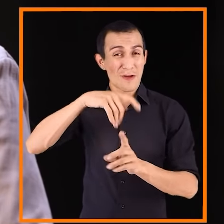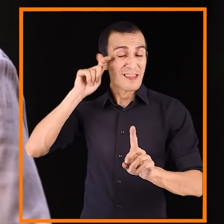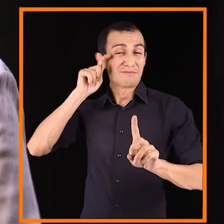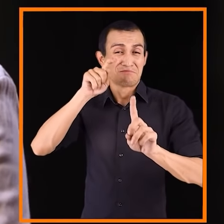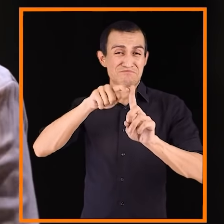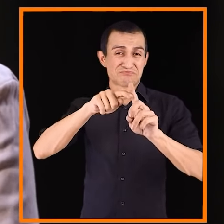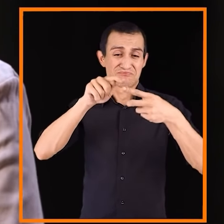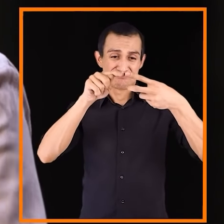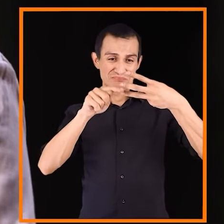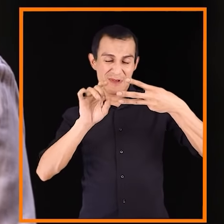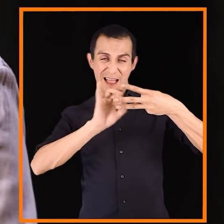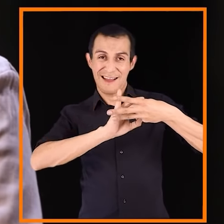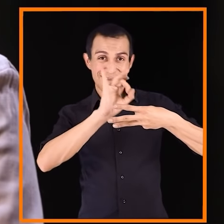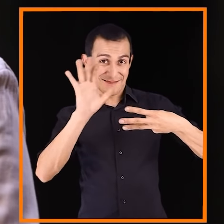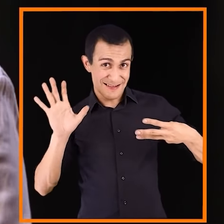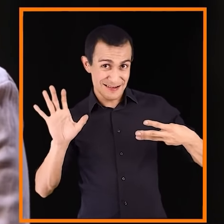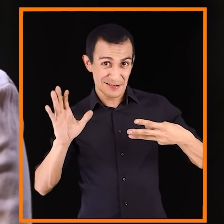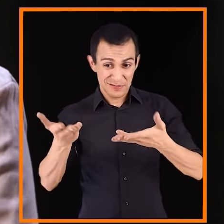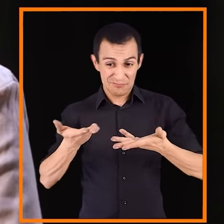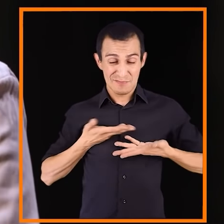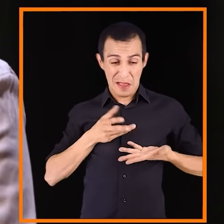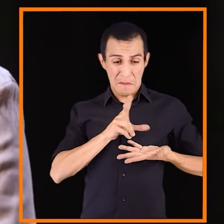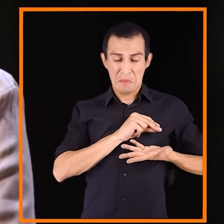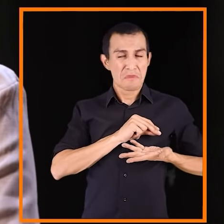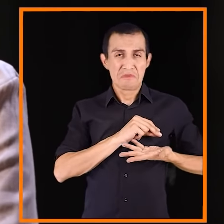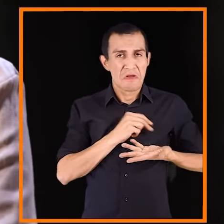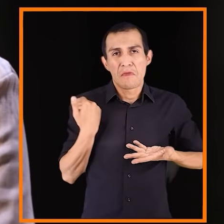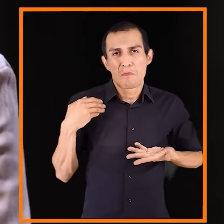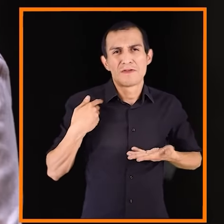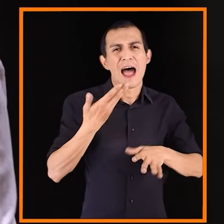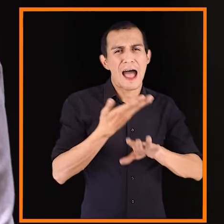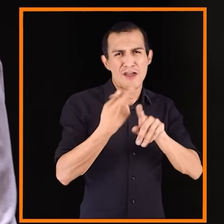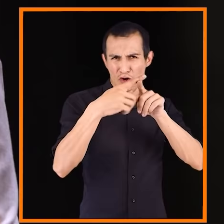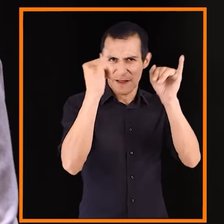nuestras metas las tenemos claras. Entonces, si no es el premio, va a ser otra